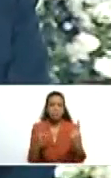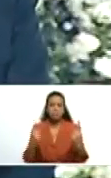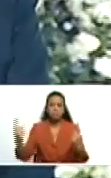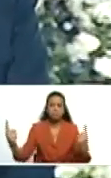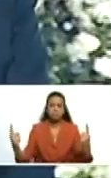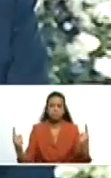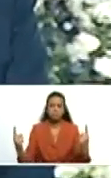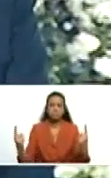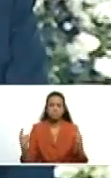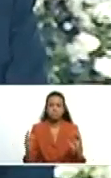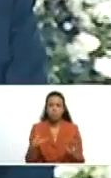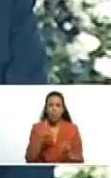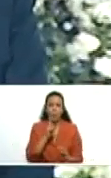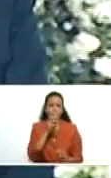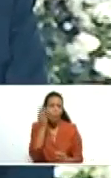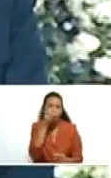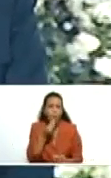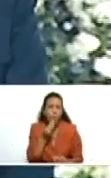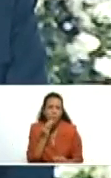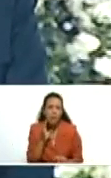muchacho de apenas